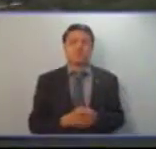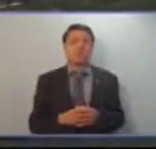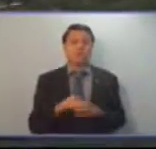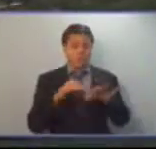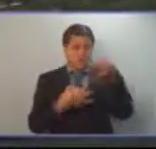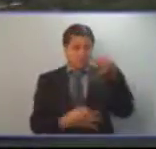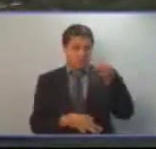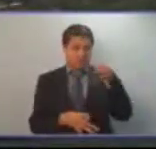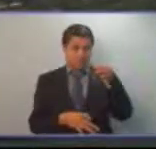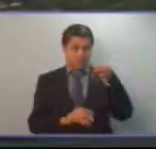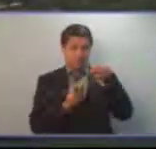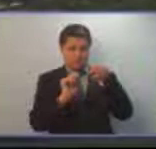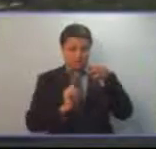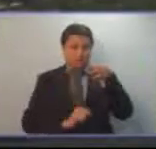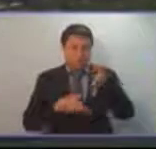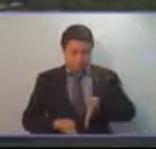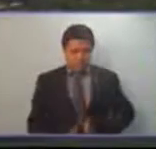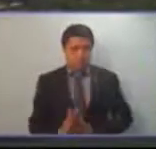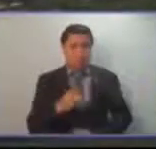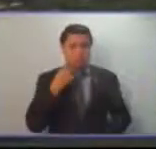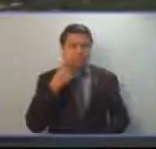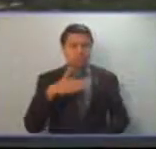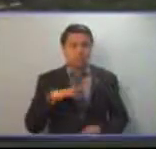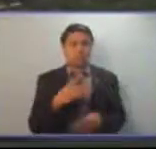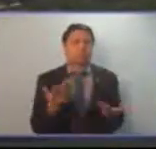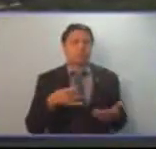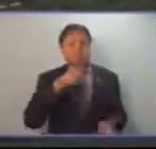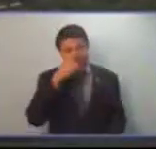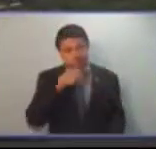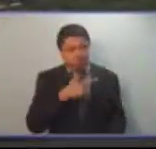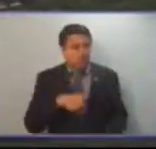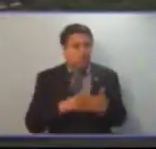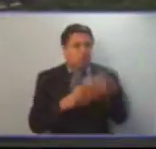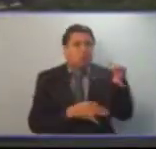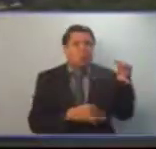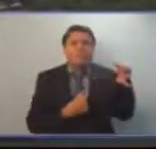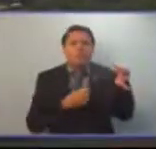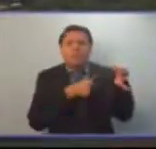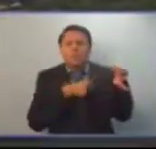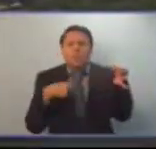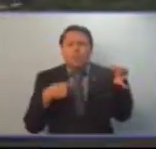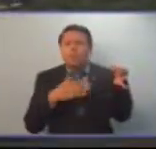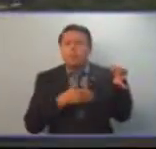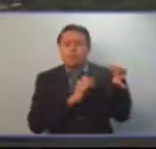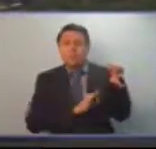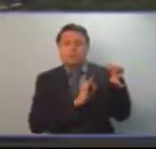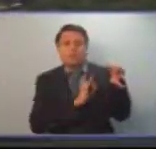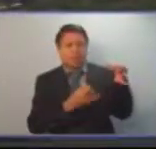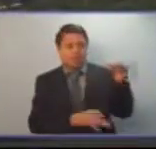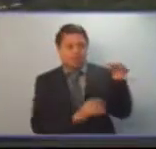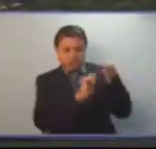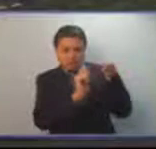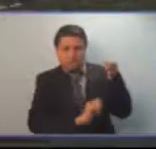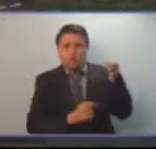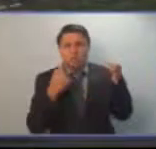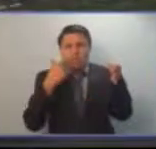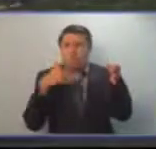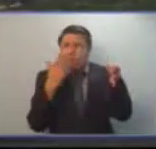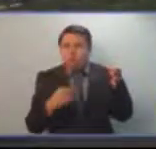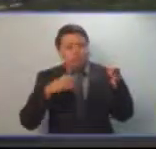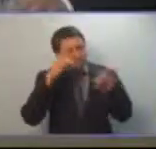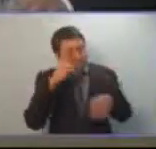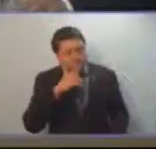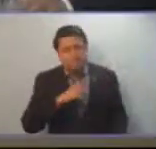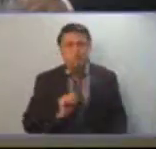y ciudadanas. Porque es triste no tener existencia civil, es tener una